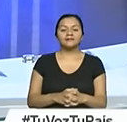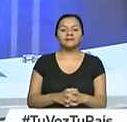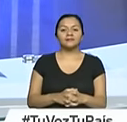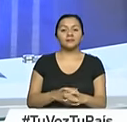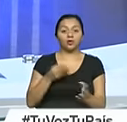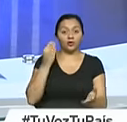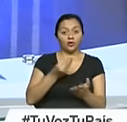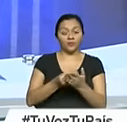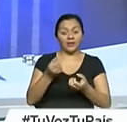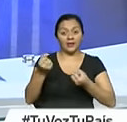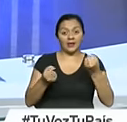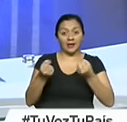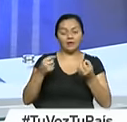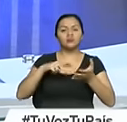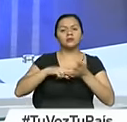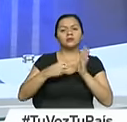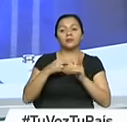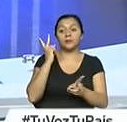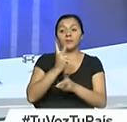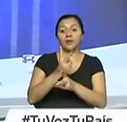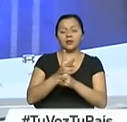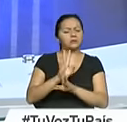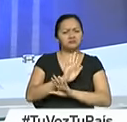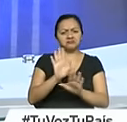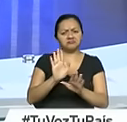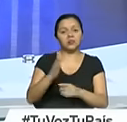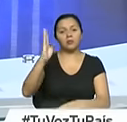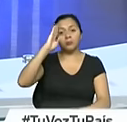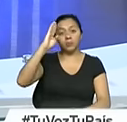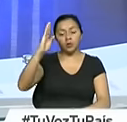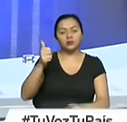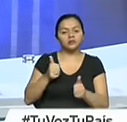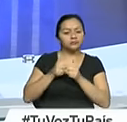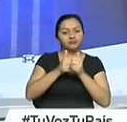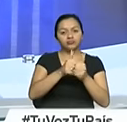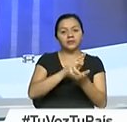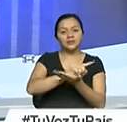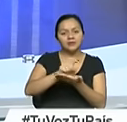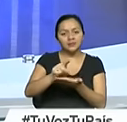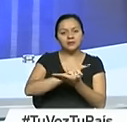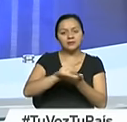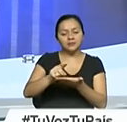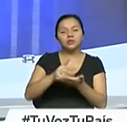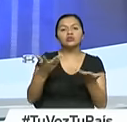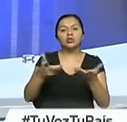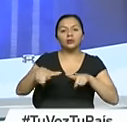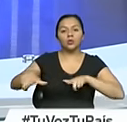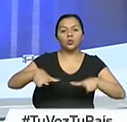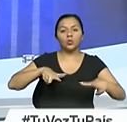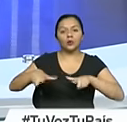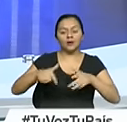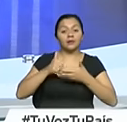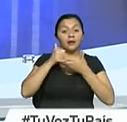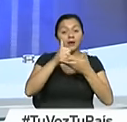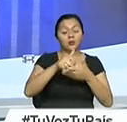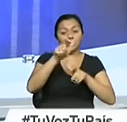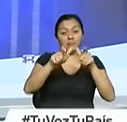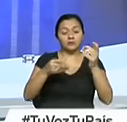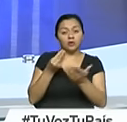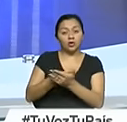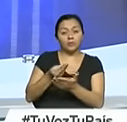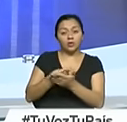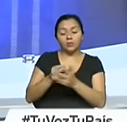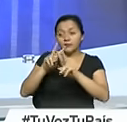un vehículo ya no es sinónimo de riesgo, pues la policía judicial acude semanalmente a los patios de carros para ayudar a los compradores